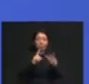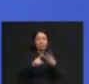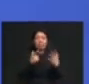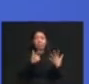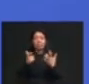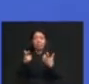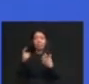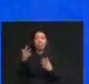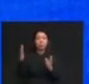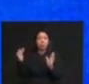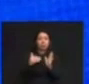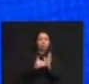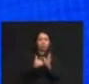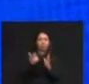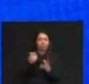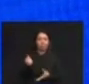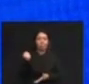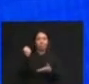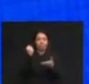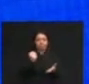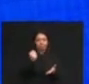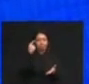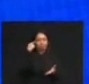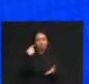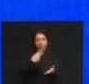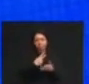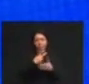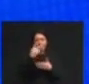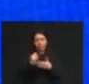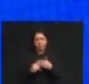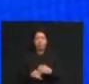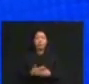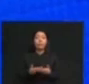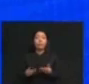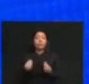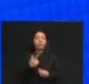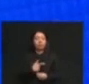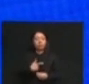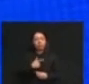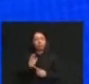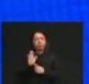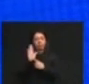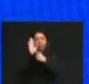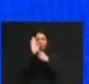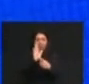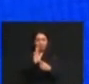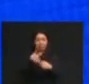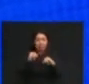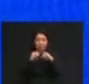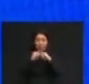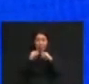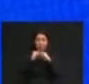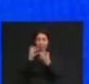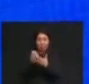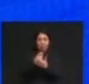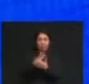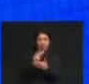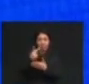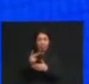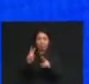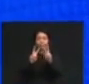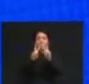Con muchísimo gusto les presento a la institución seleccionada como ganadora del premio 2024 en la